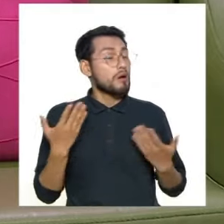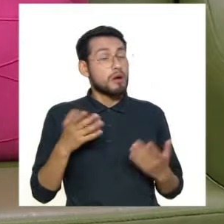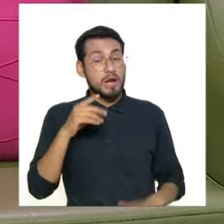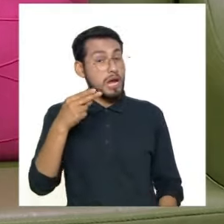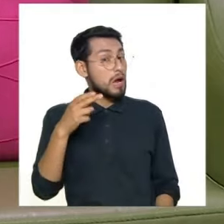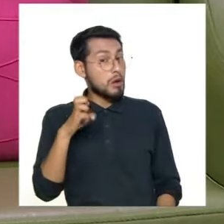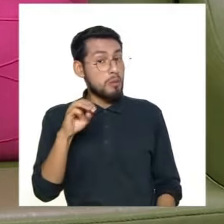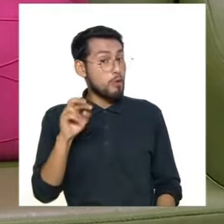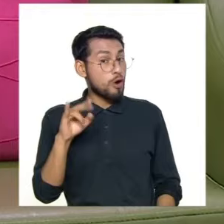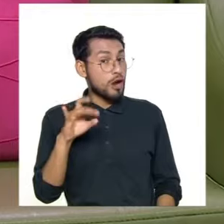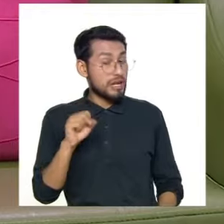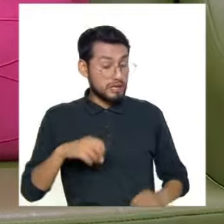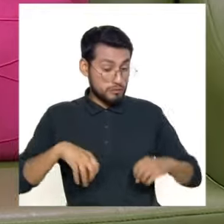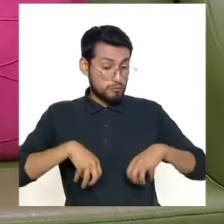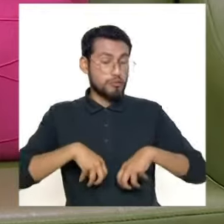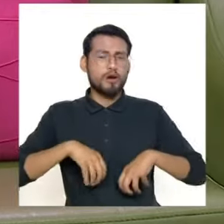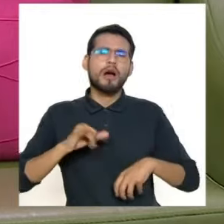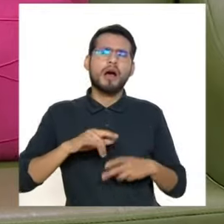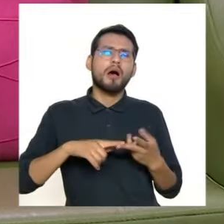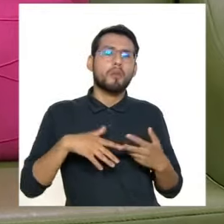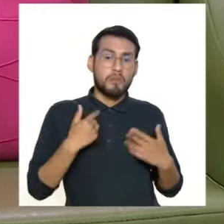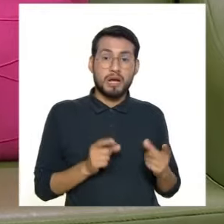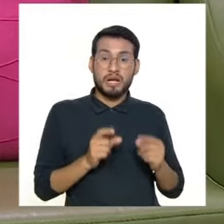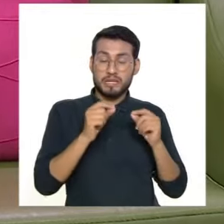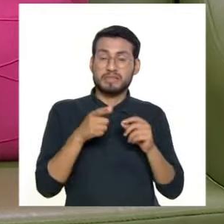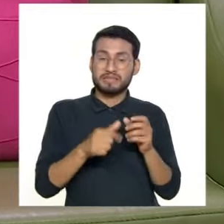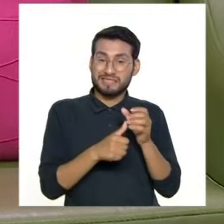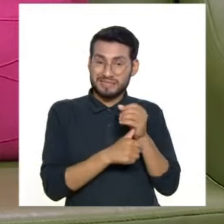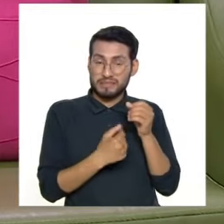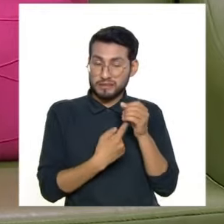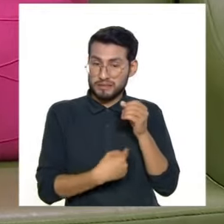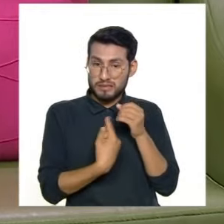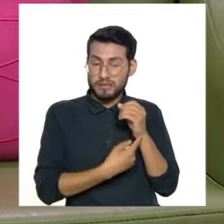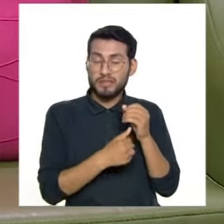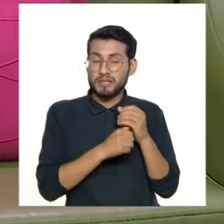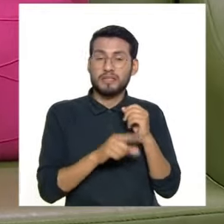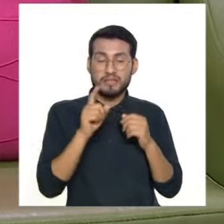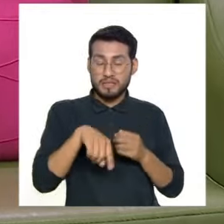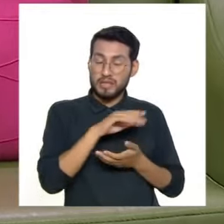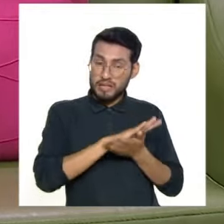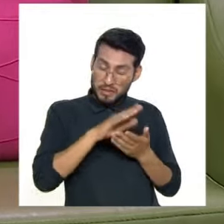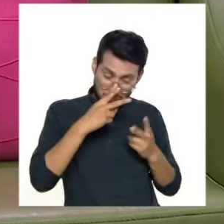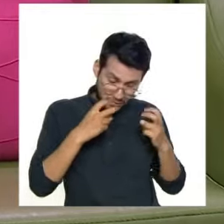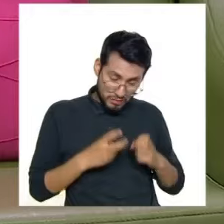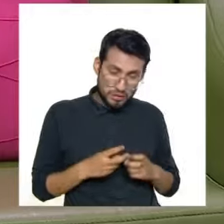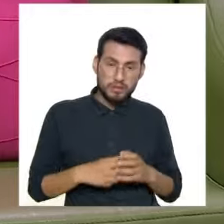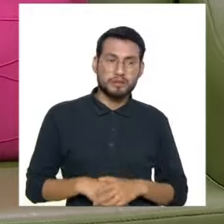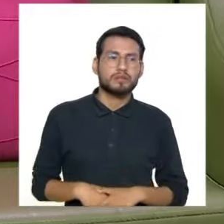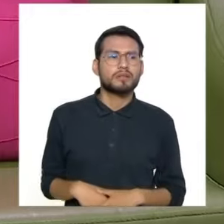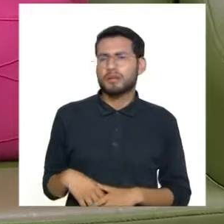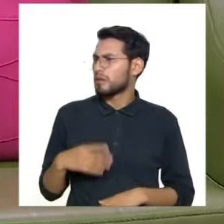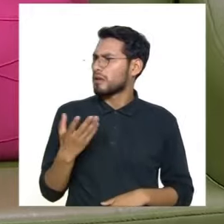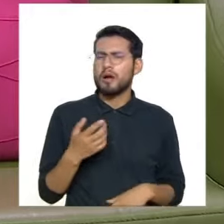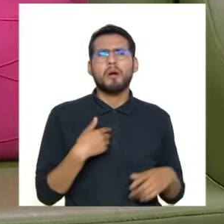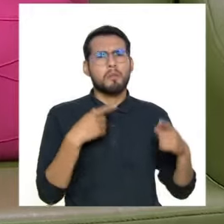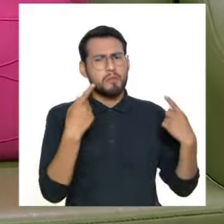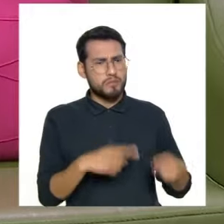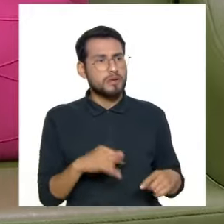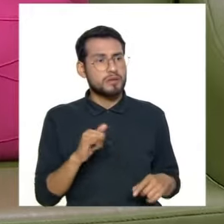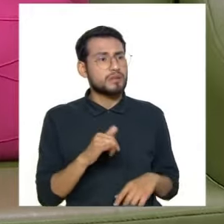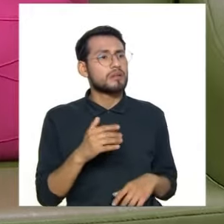hemorroides sino que además de la hemorroides puedes tener un cáncer en el recto y es necesario poder chequearse me ha pasado muchas veces que eso ha